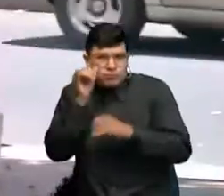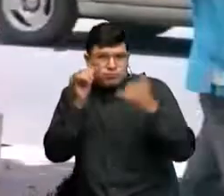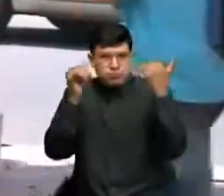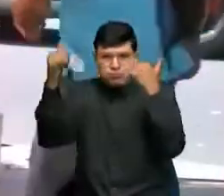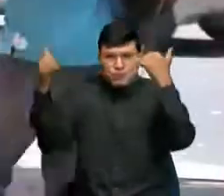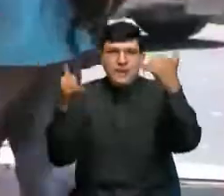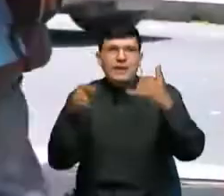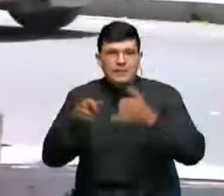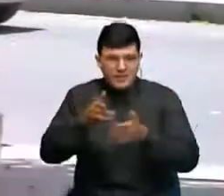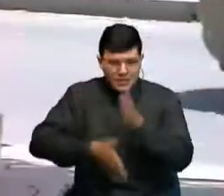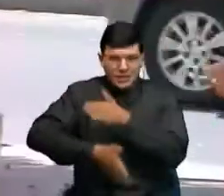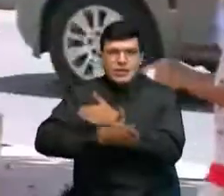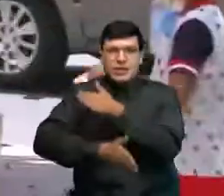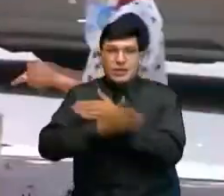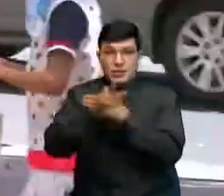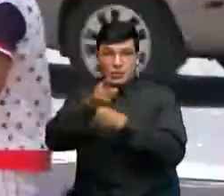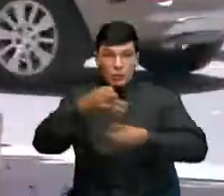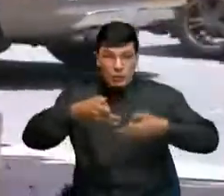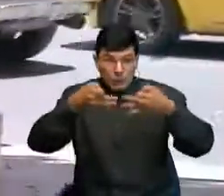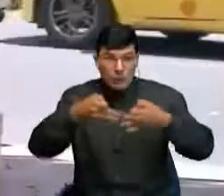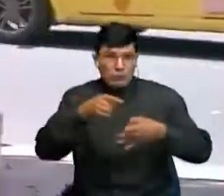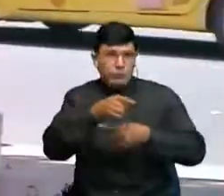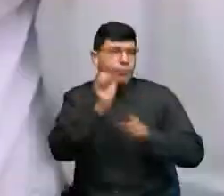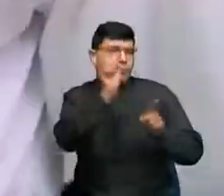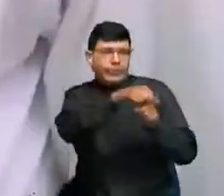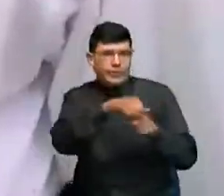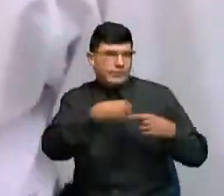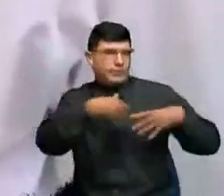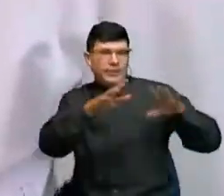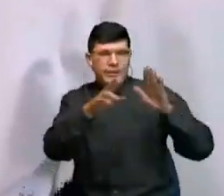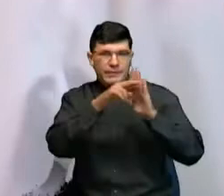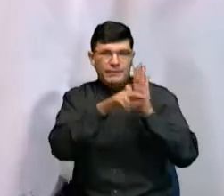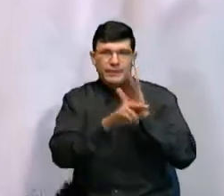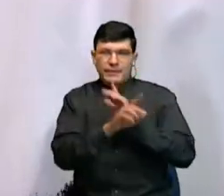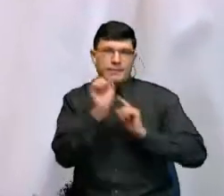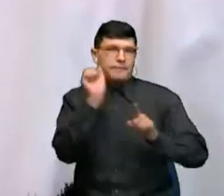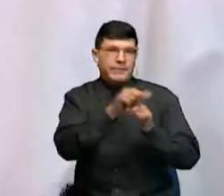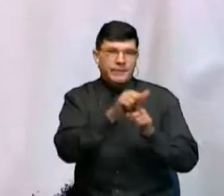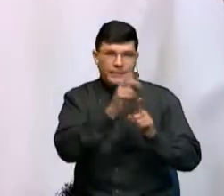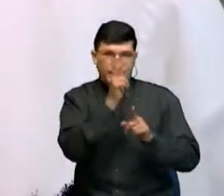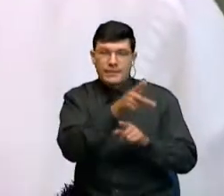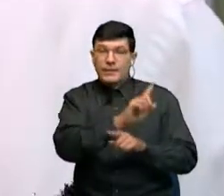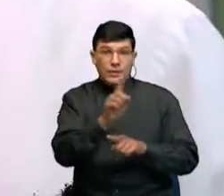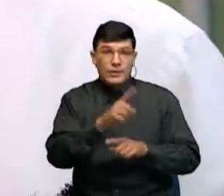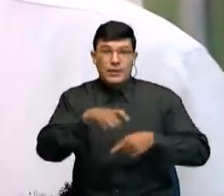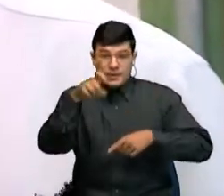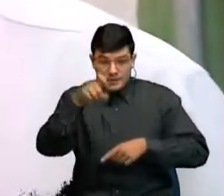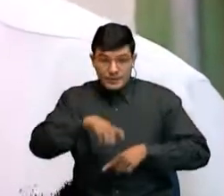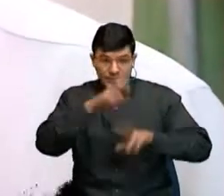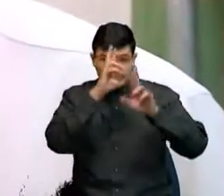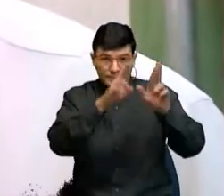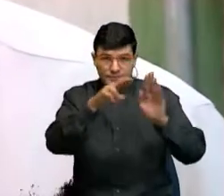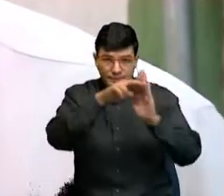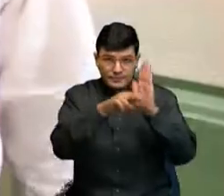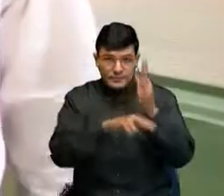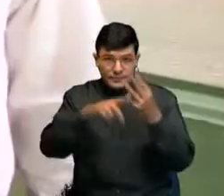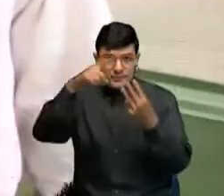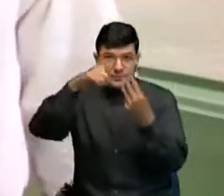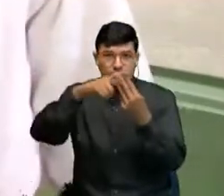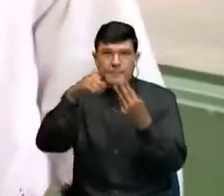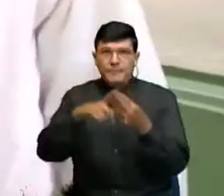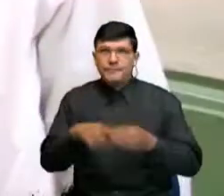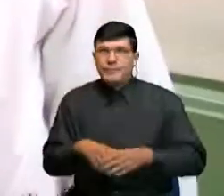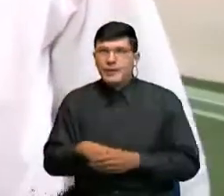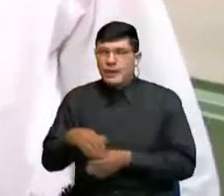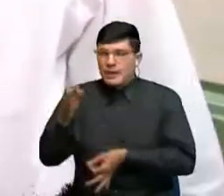están vigentes y no vaya a violar las normas. Para el especialista en derecho administrativo, la demanda interpuesta fue mal